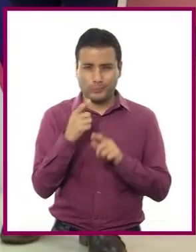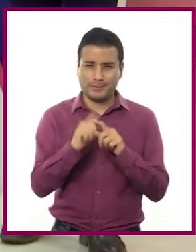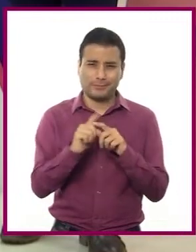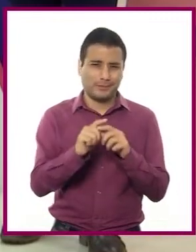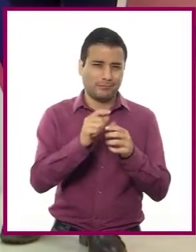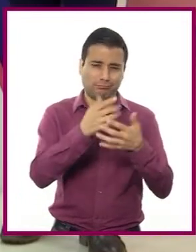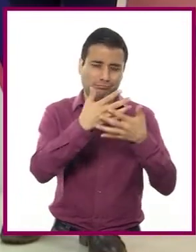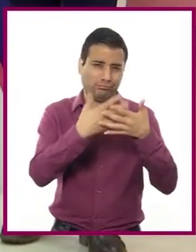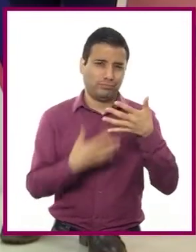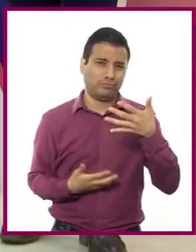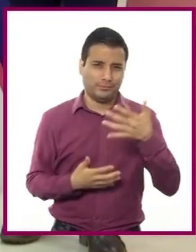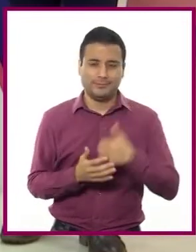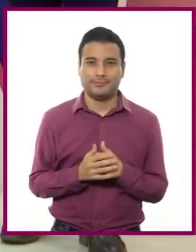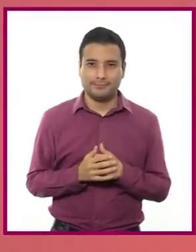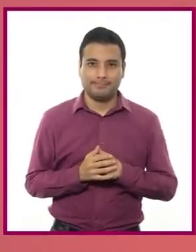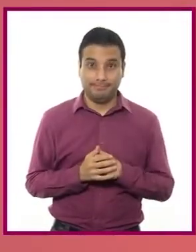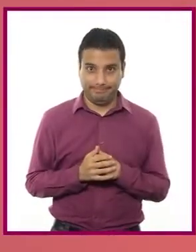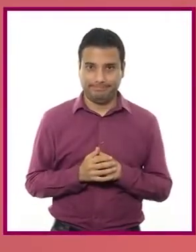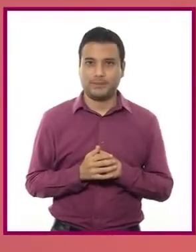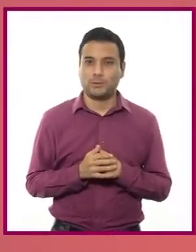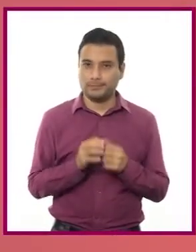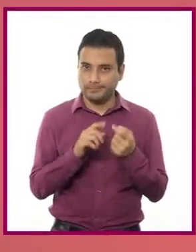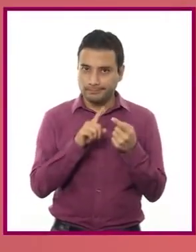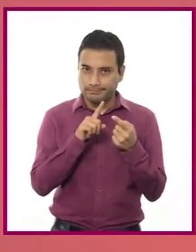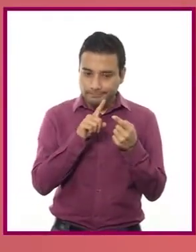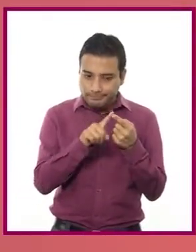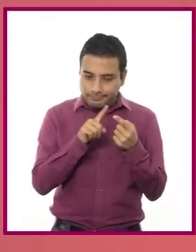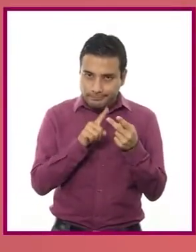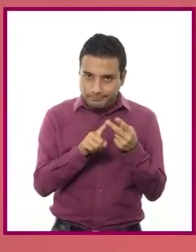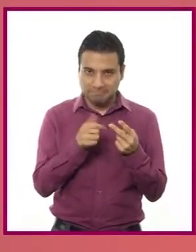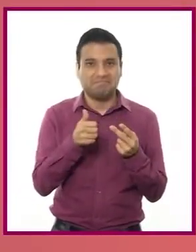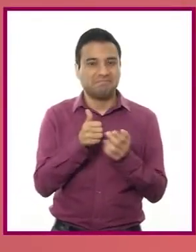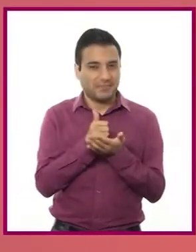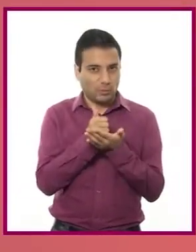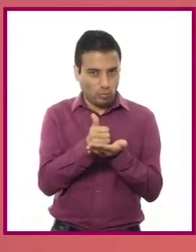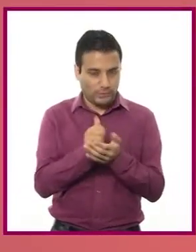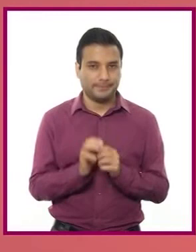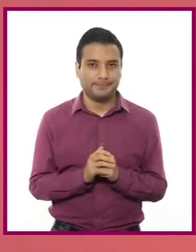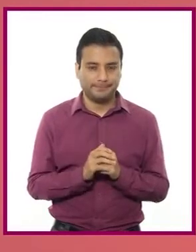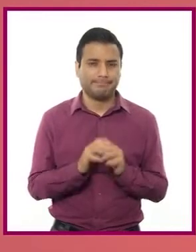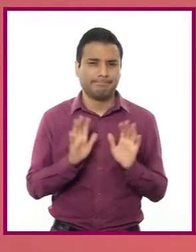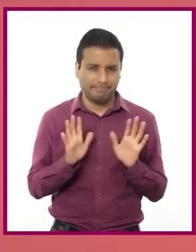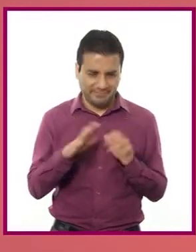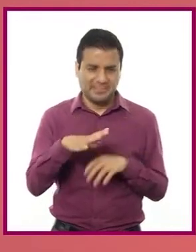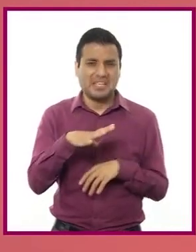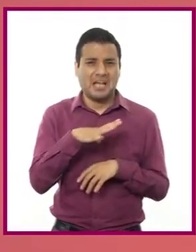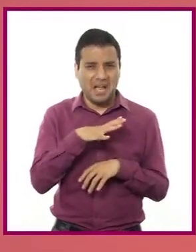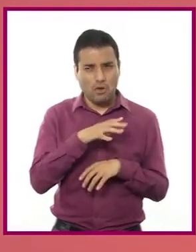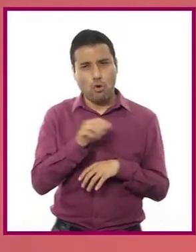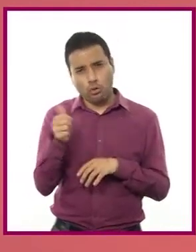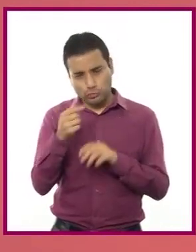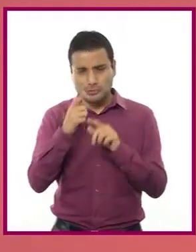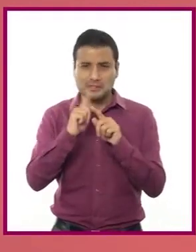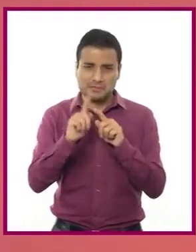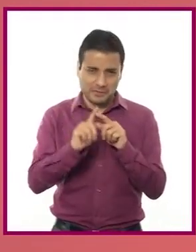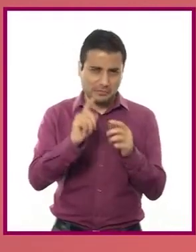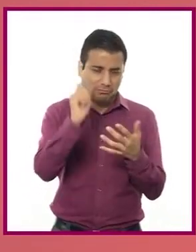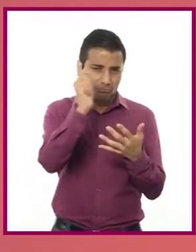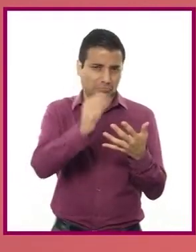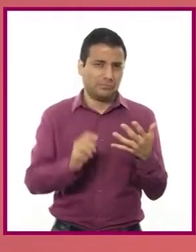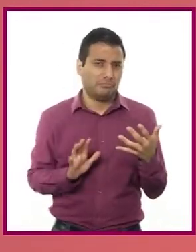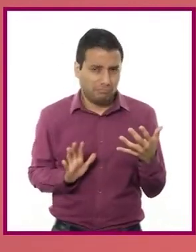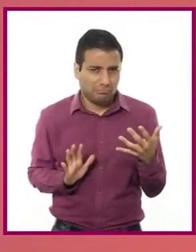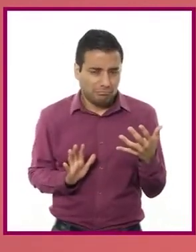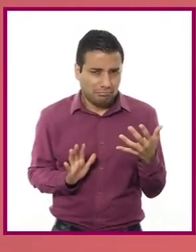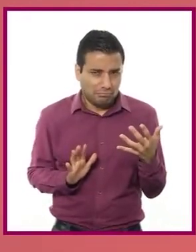pero estos nos serán muy útiles. Consideren que pueden ser otros, no solo los